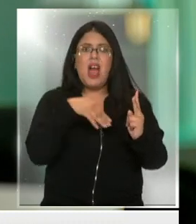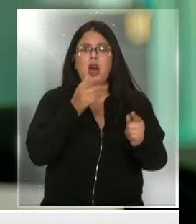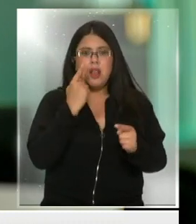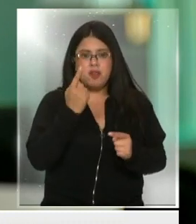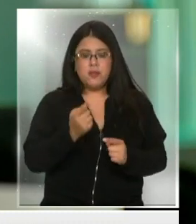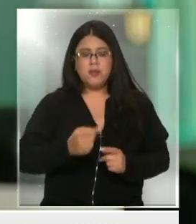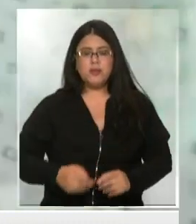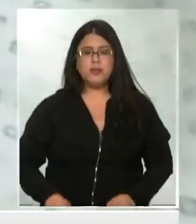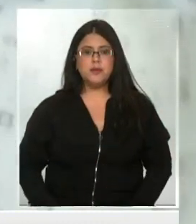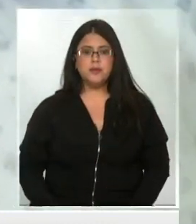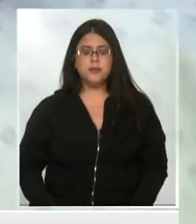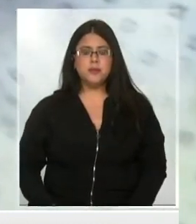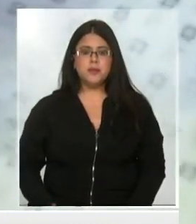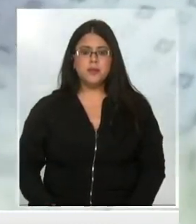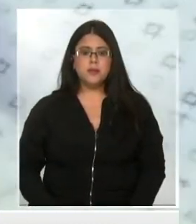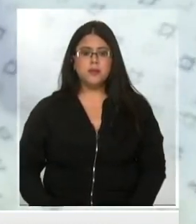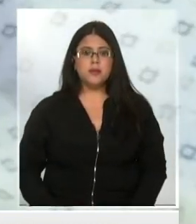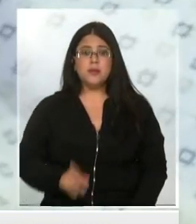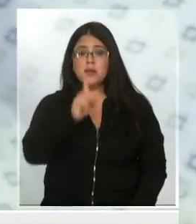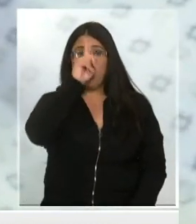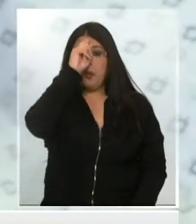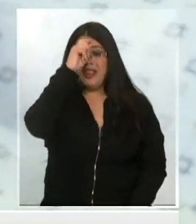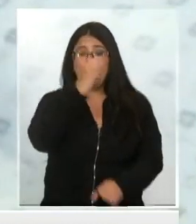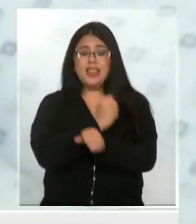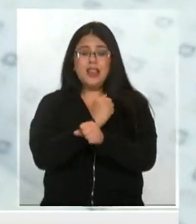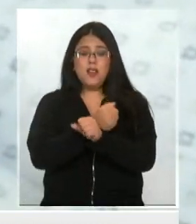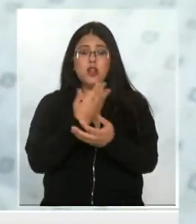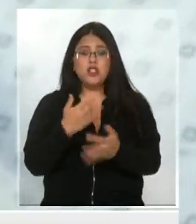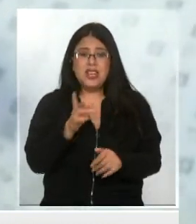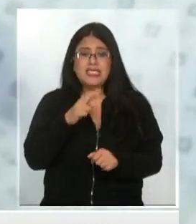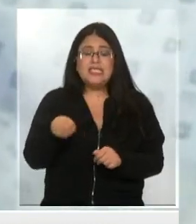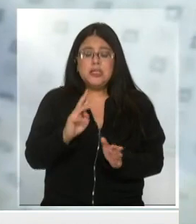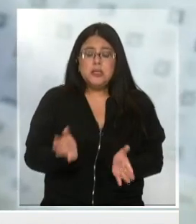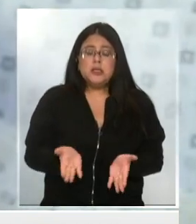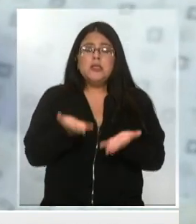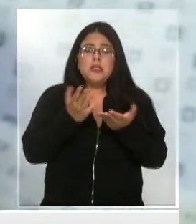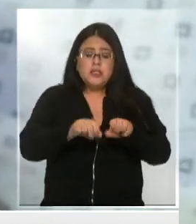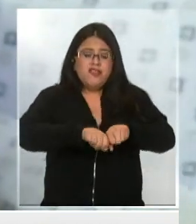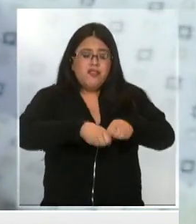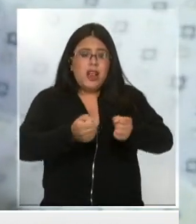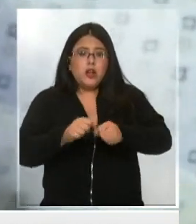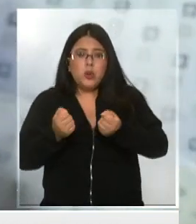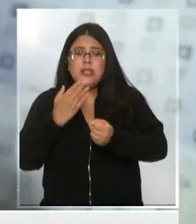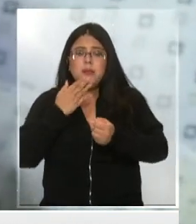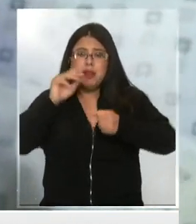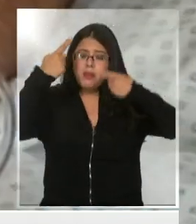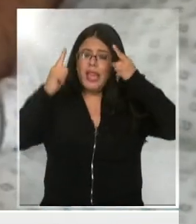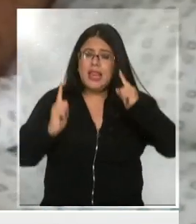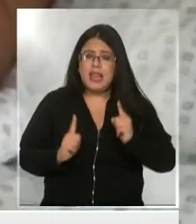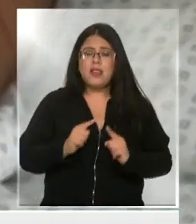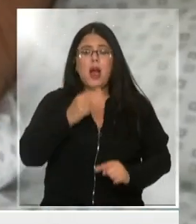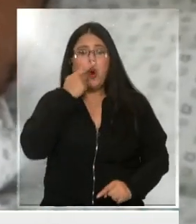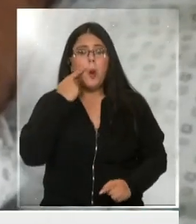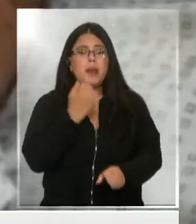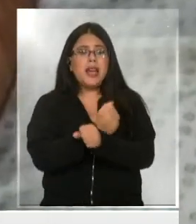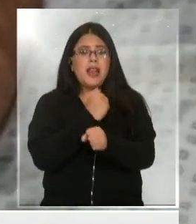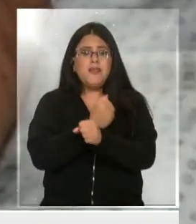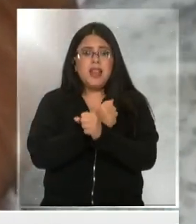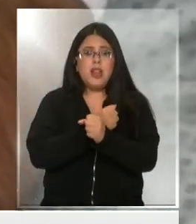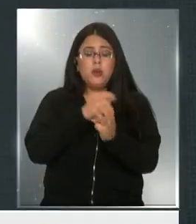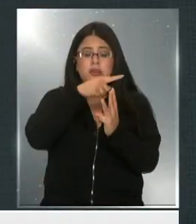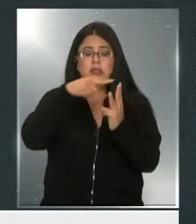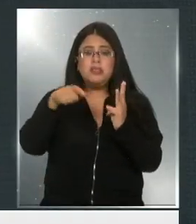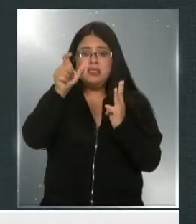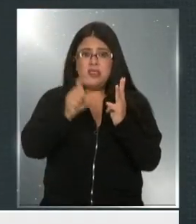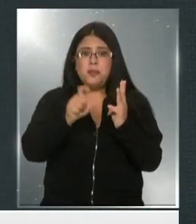historia. En el hospital de carabineros se recupera de sus fracturas y contusiones el carabinero Edwards Brito, uno de los tres